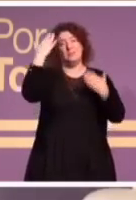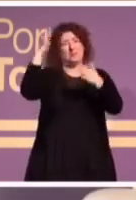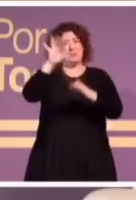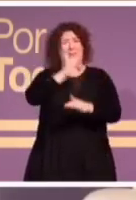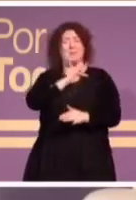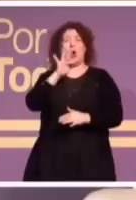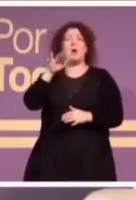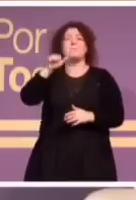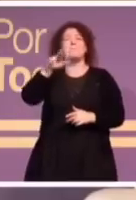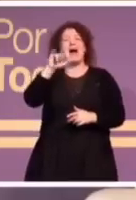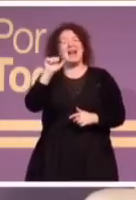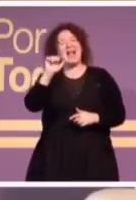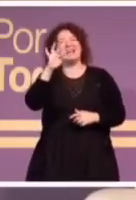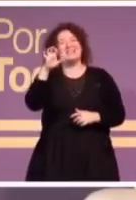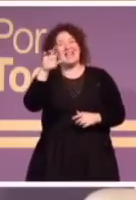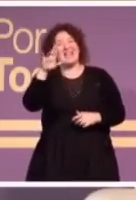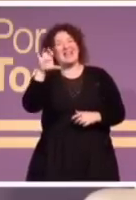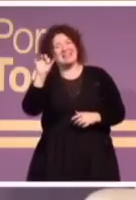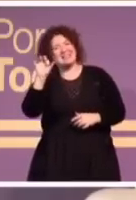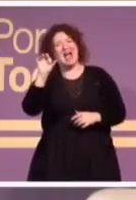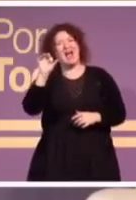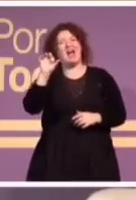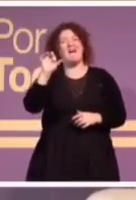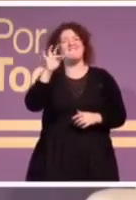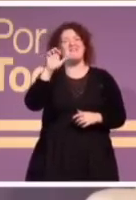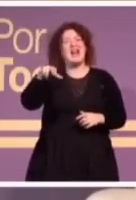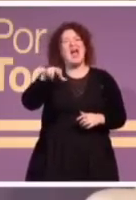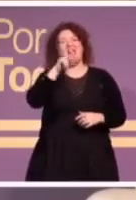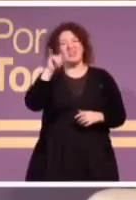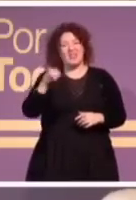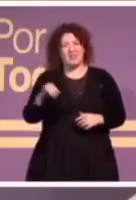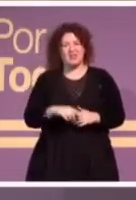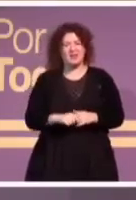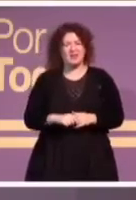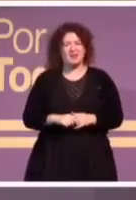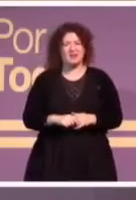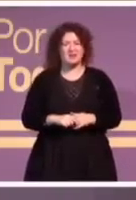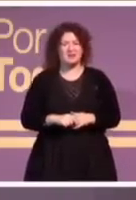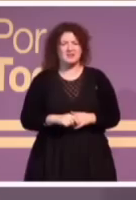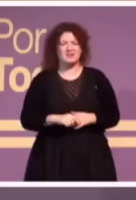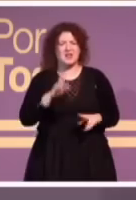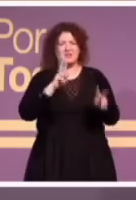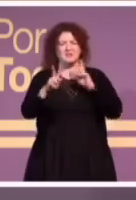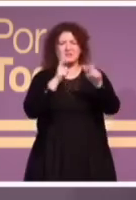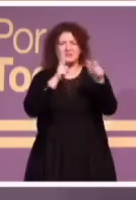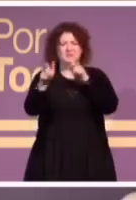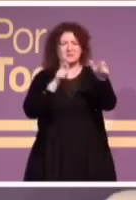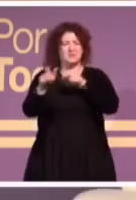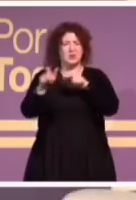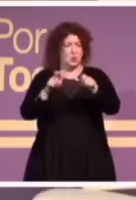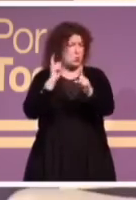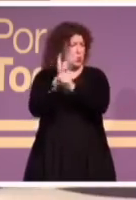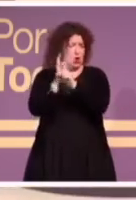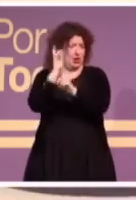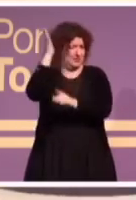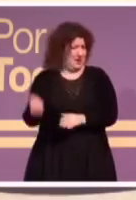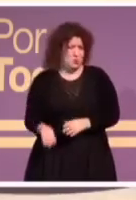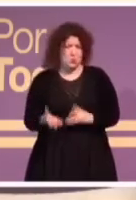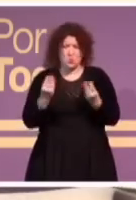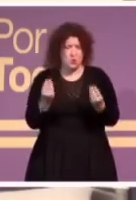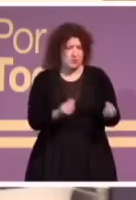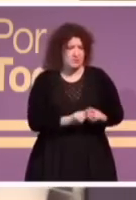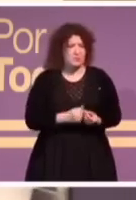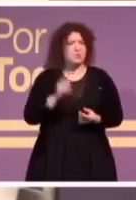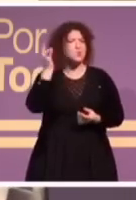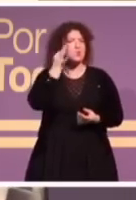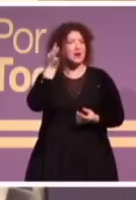Vega. ¿Os acordáis cómo la llamaban? Vicebogue. Eso también es violencia política. Una mujer